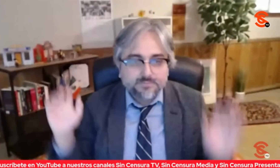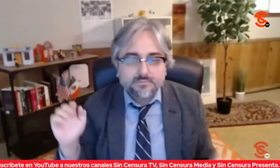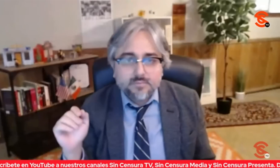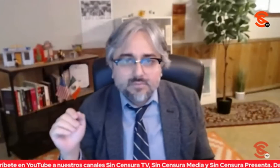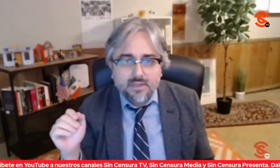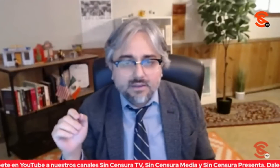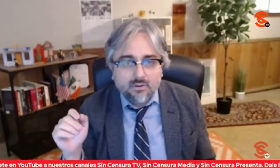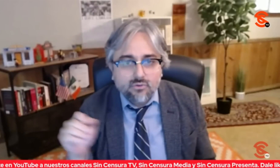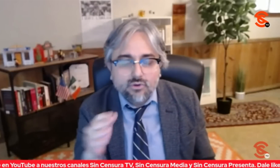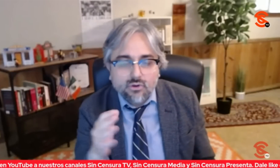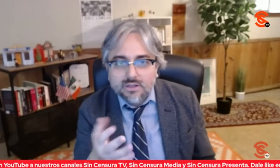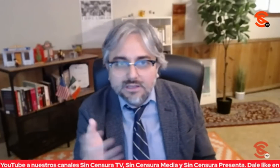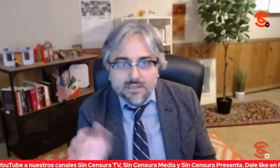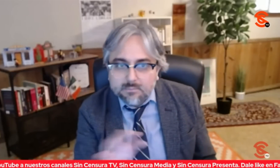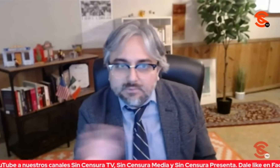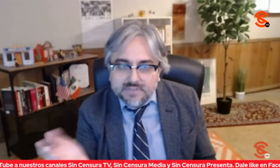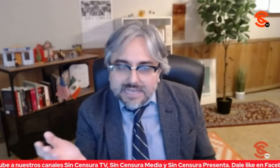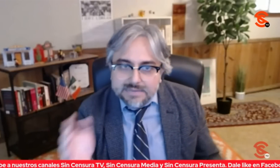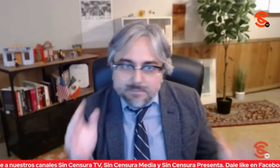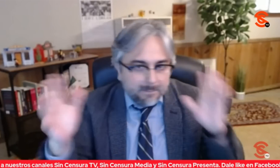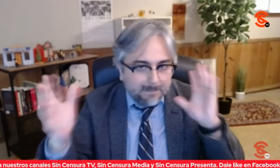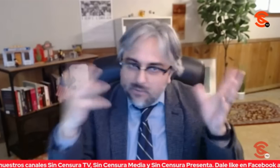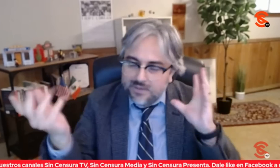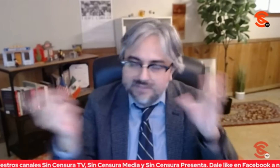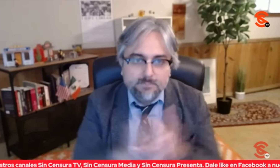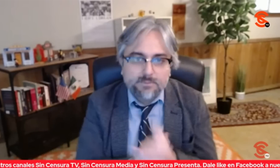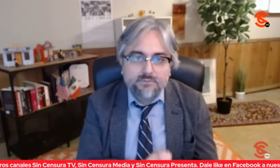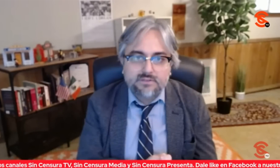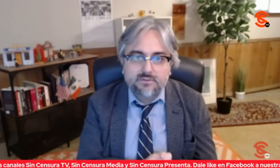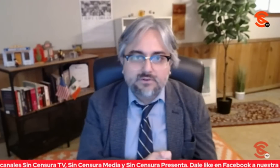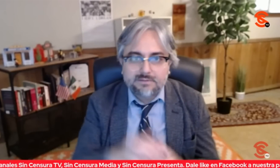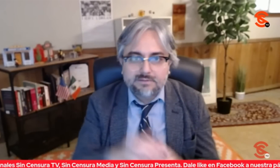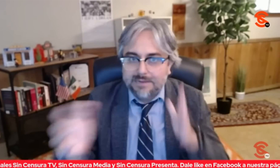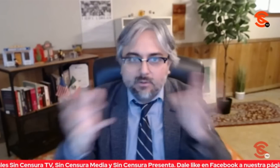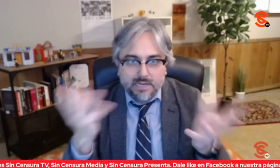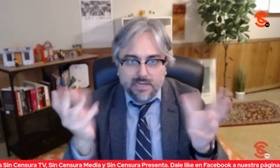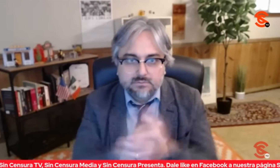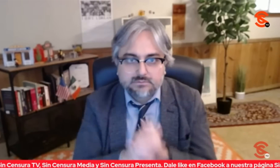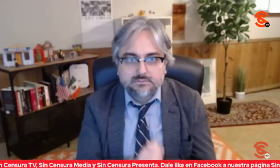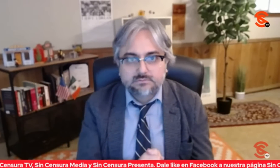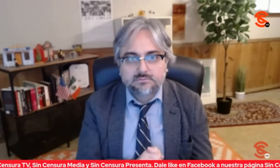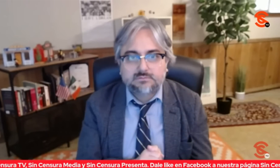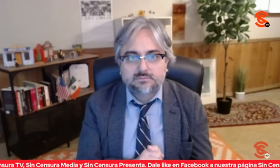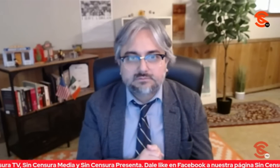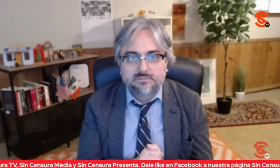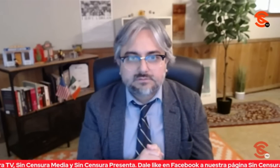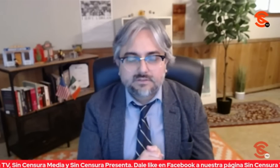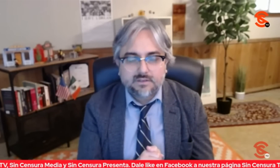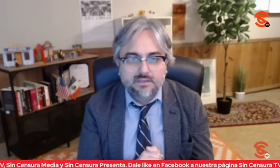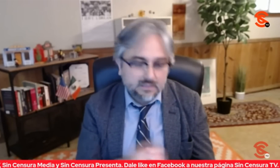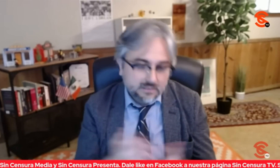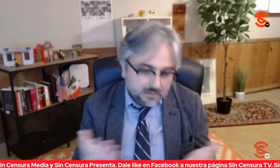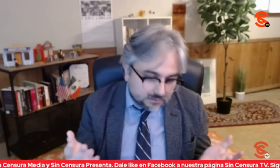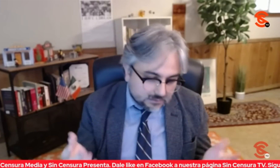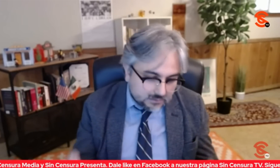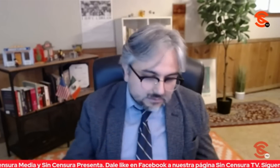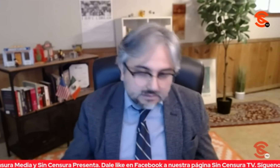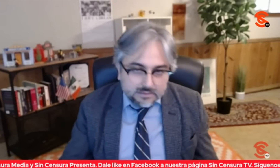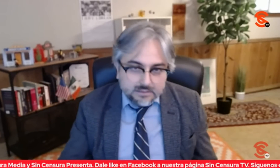fondo oscuro, pues ahí va a contrastar perfecto, no va a ser blanco y negro. Así que,